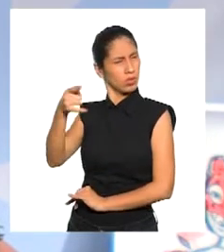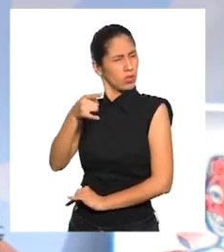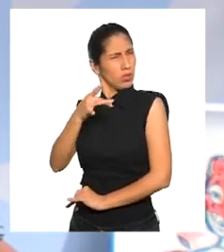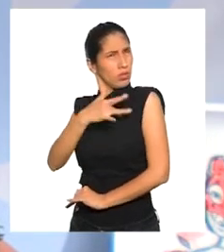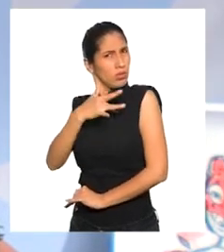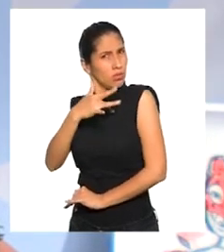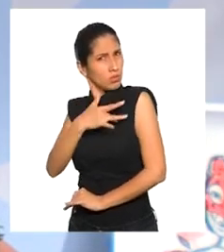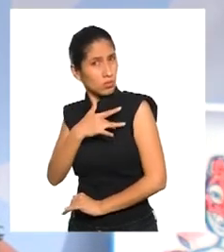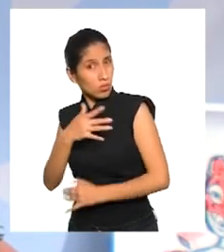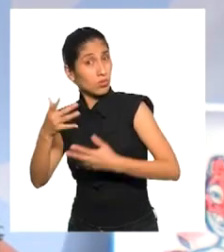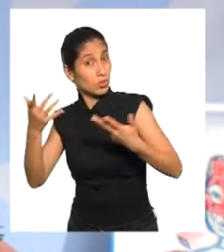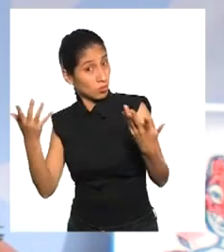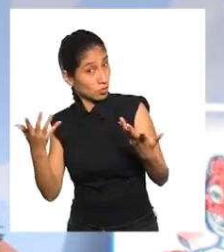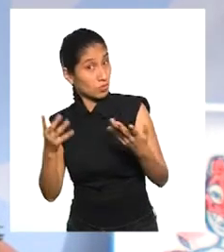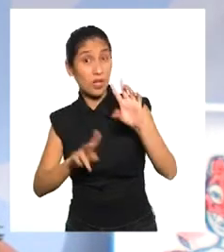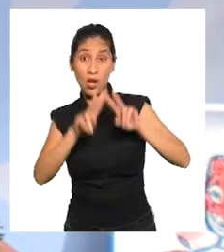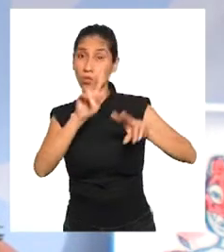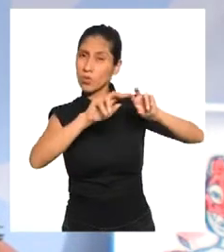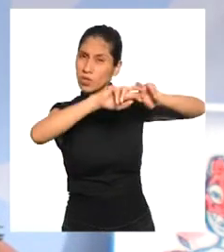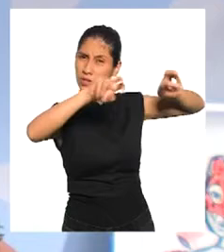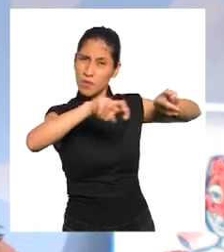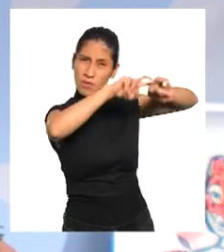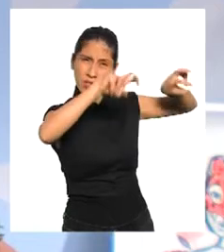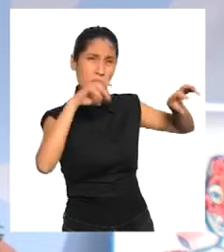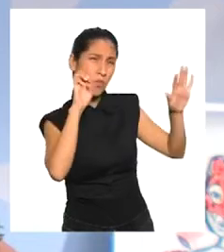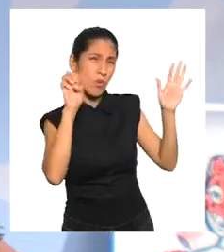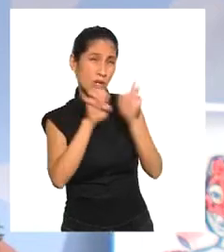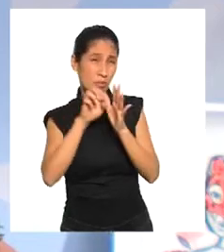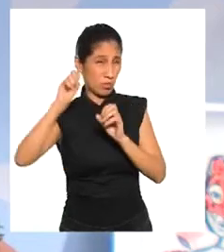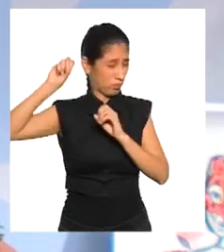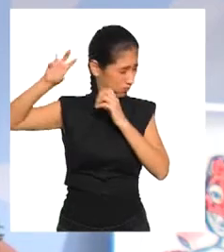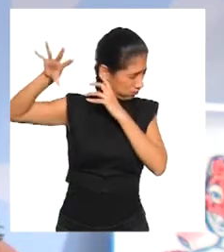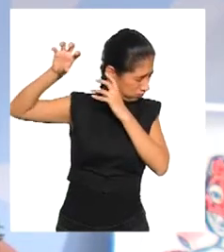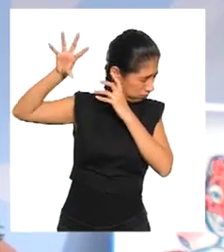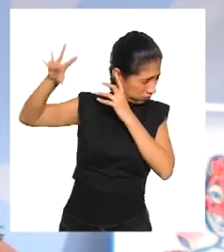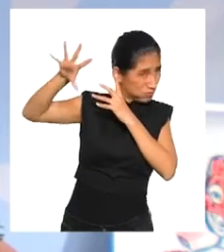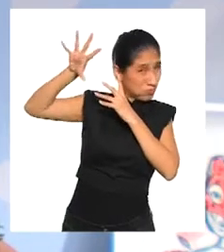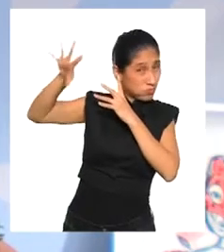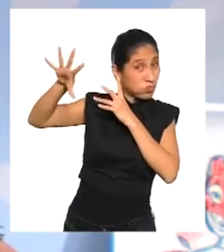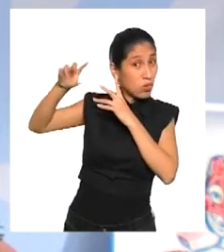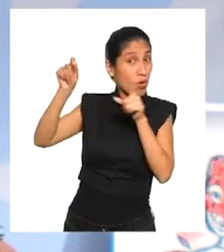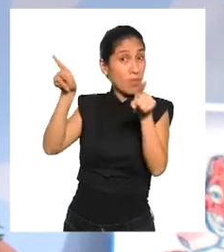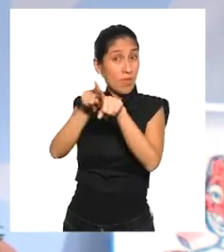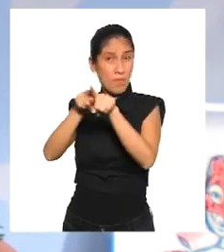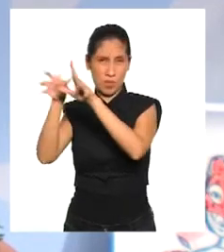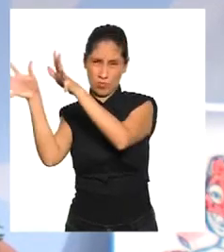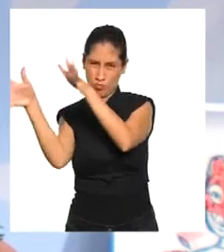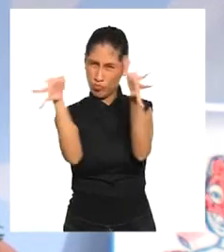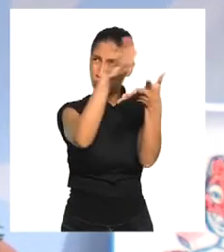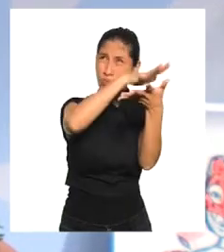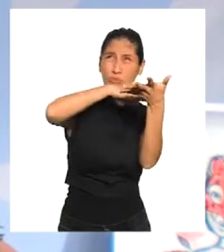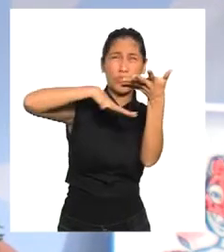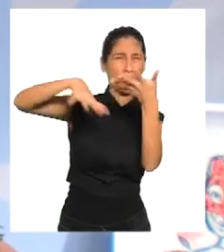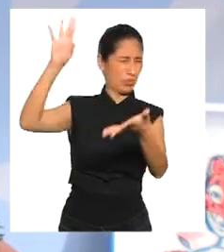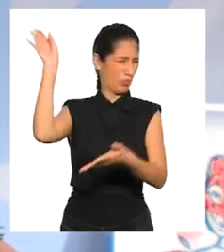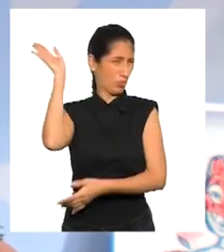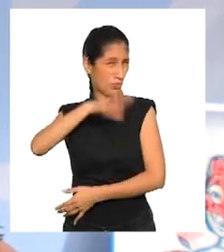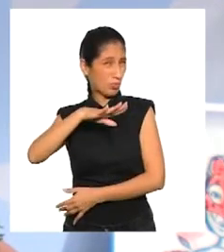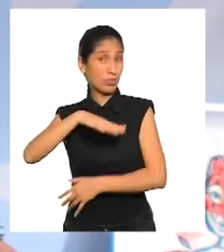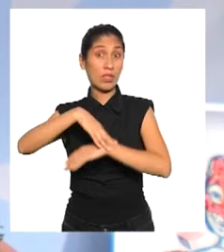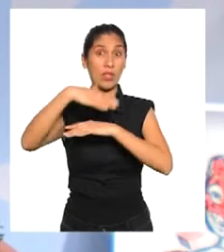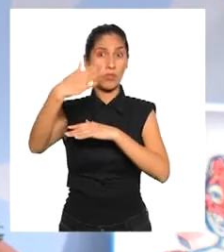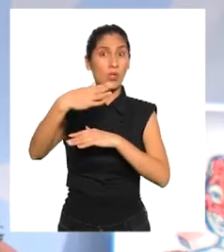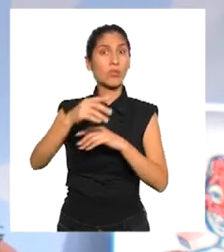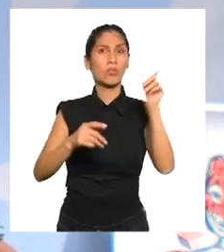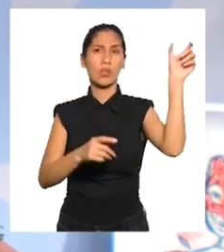Algunas investigaciones señalan que los ruidos altos y el aire cargado de partículas contaminadas pueden provocar en